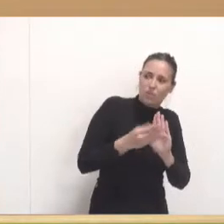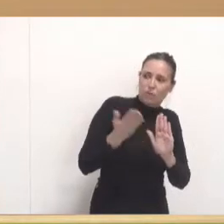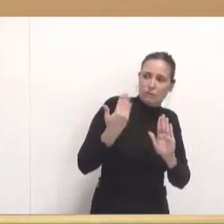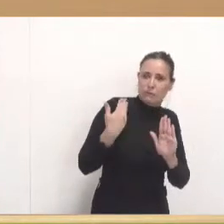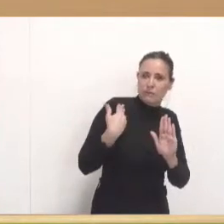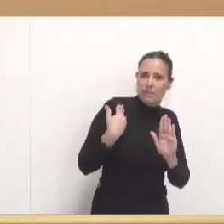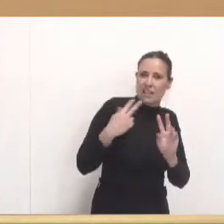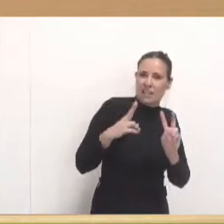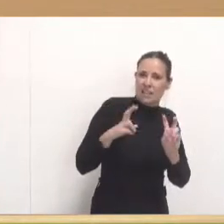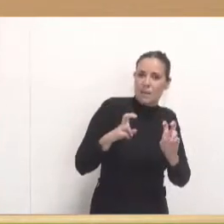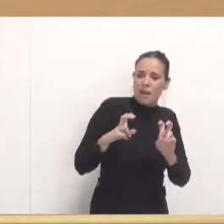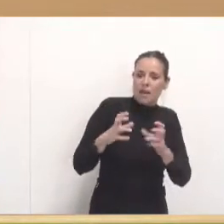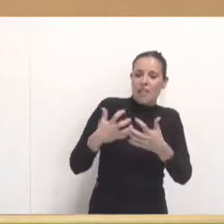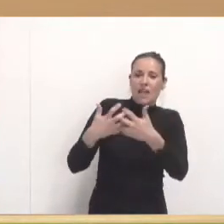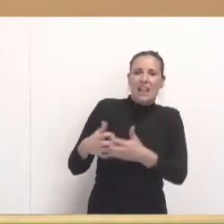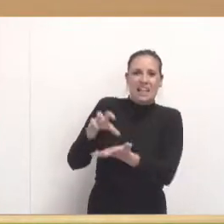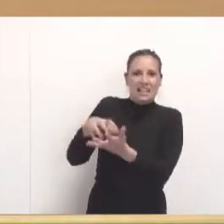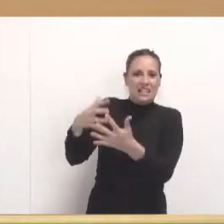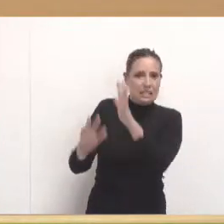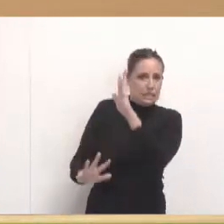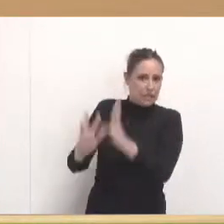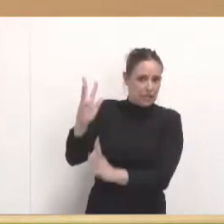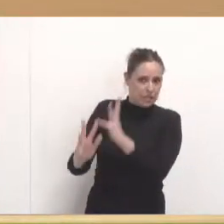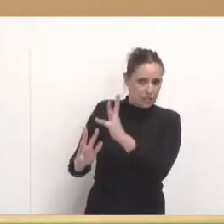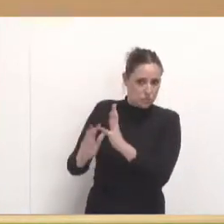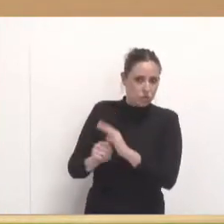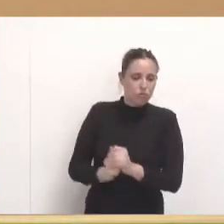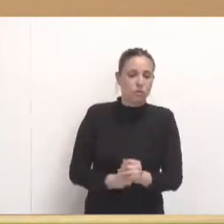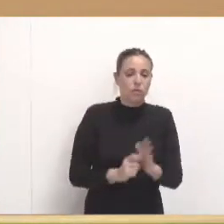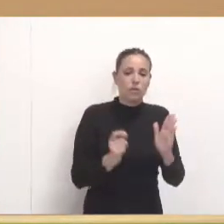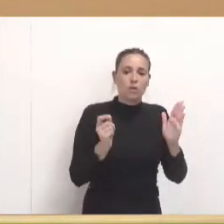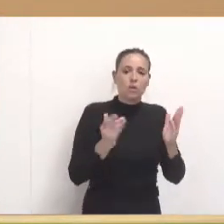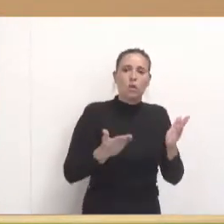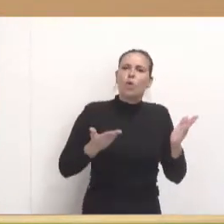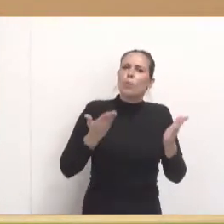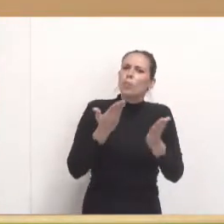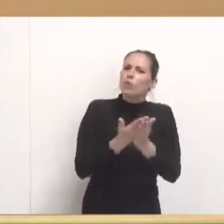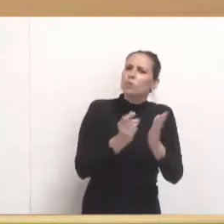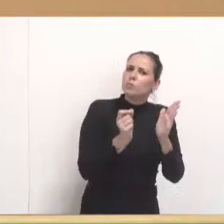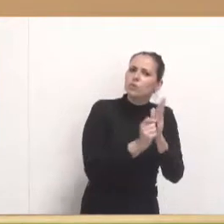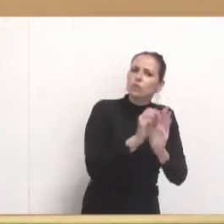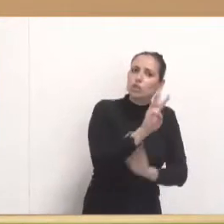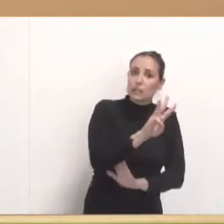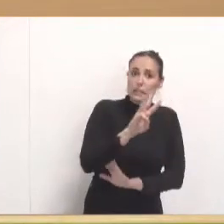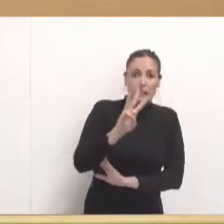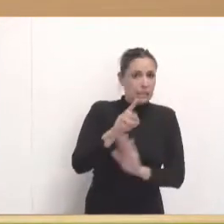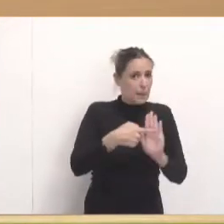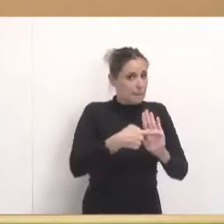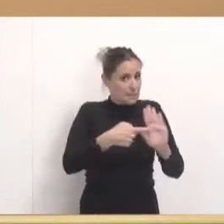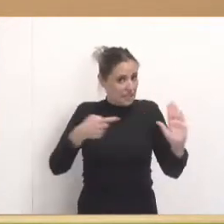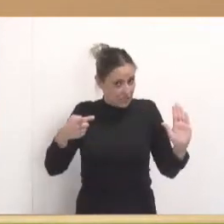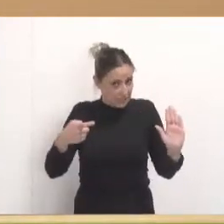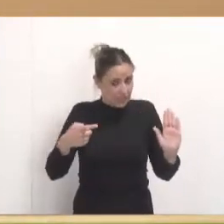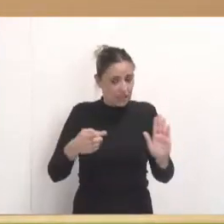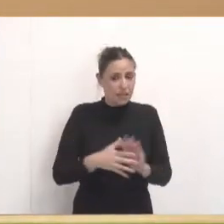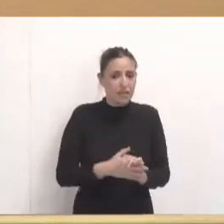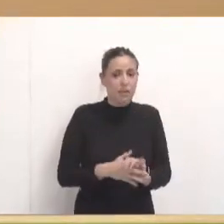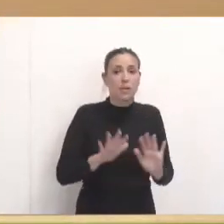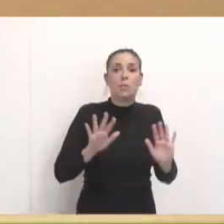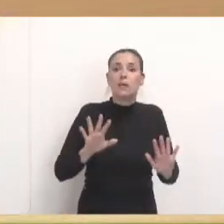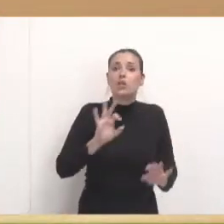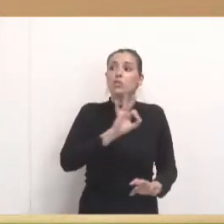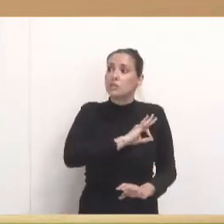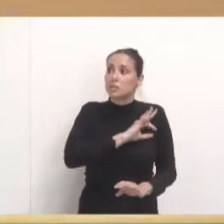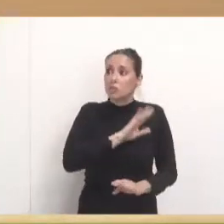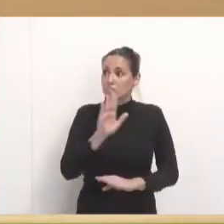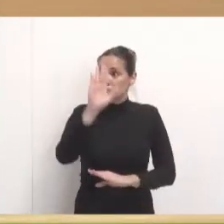anterior sobre la incineración. La moción que está en el punto 33 se retira, pero la señora Rivero me ha pedido un turno